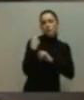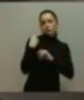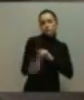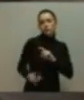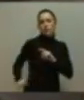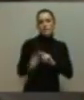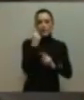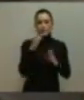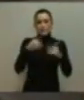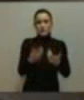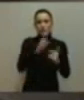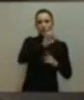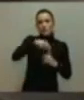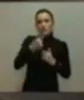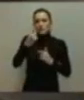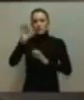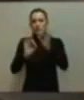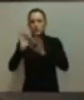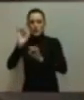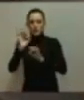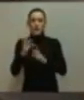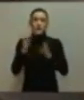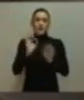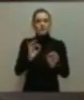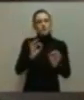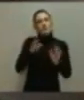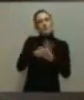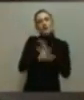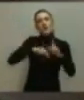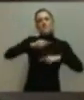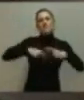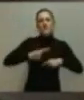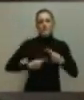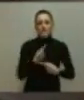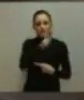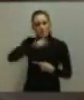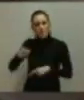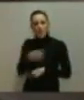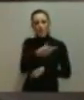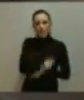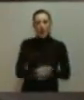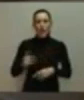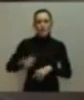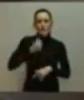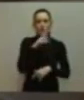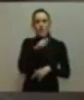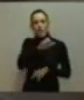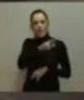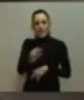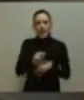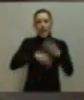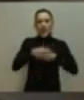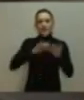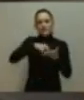150 millones, el 0,01%. Es decir, que no son las familias de los deudores que se aprovecharon del ERA los que están haciendo que quiebre